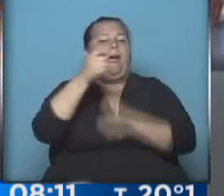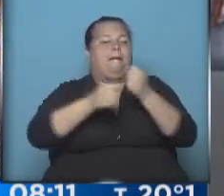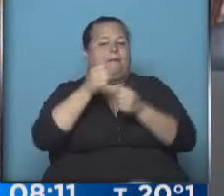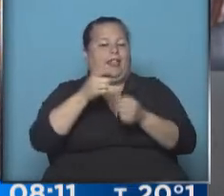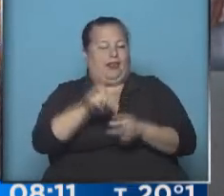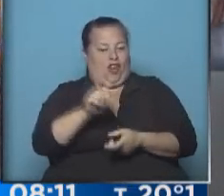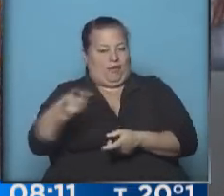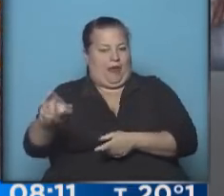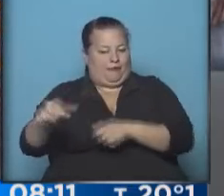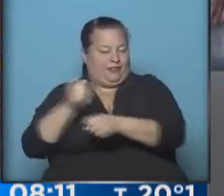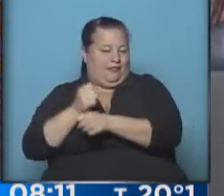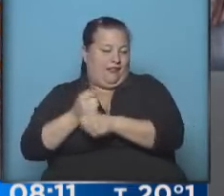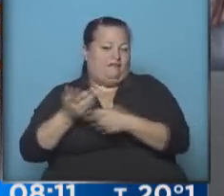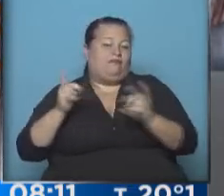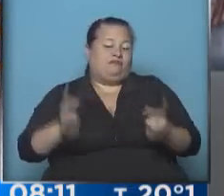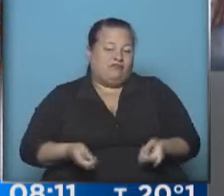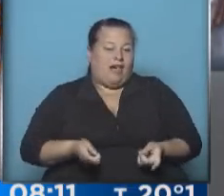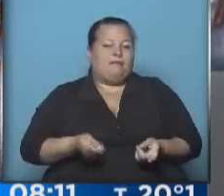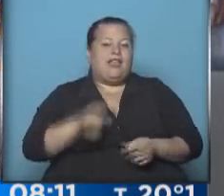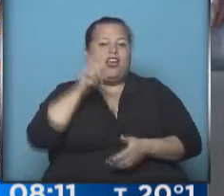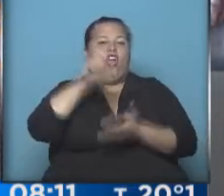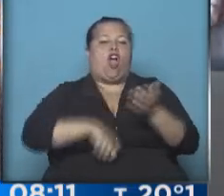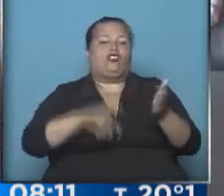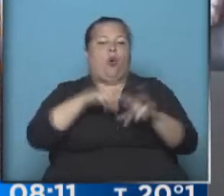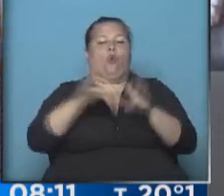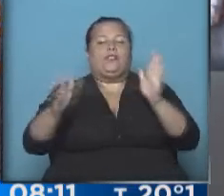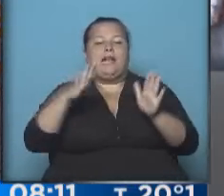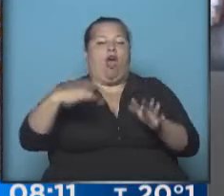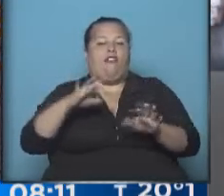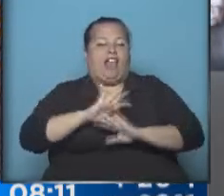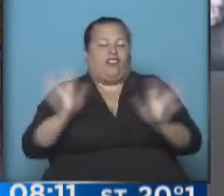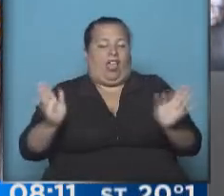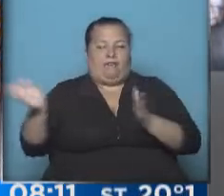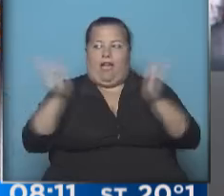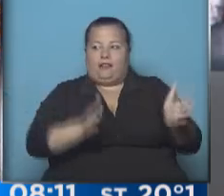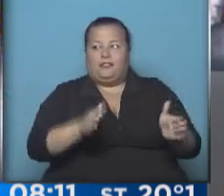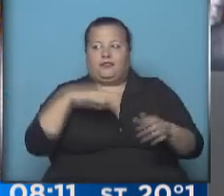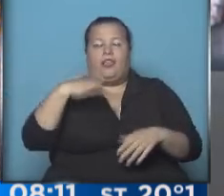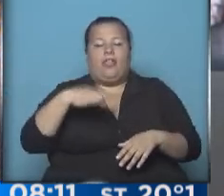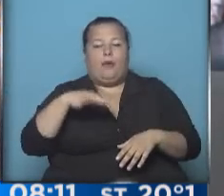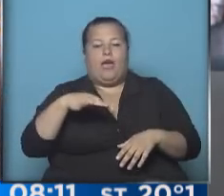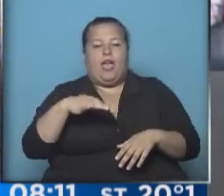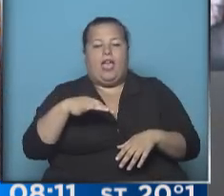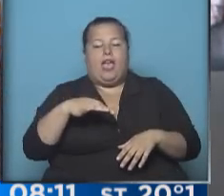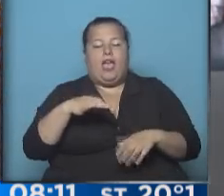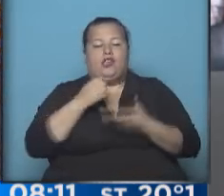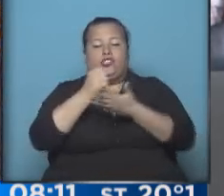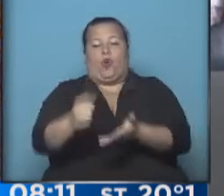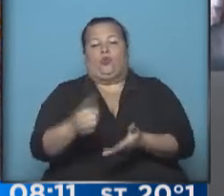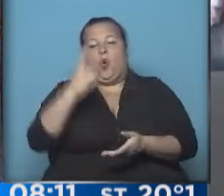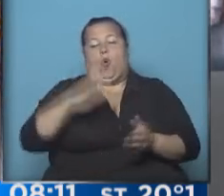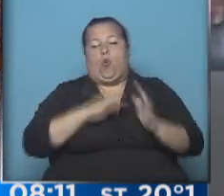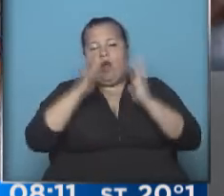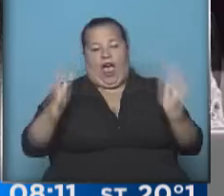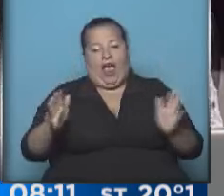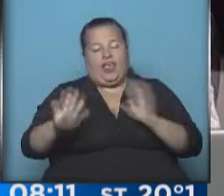y no para el trabajador porque encima Este los contrata por el tiempo que esté obligado a hacerlo y que tenga la el subsidio que puede ser un